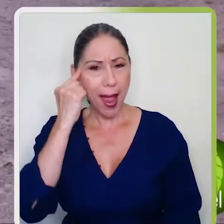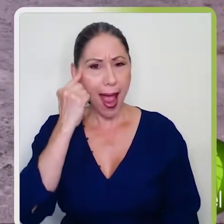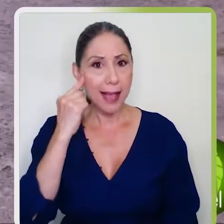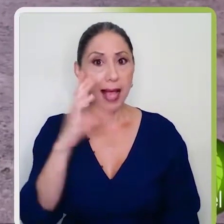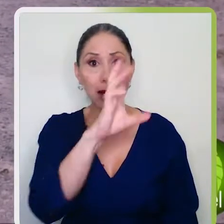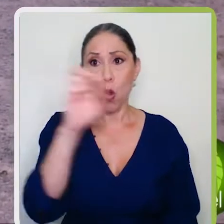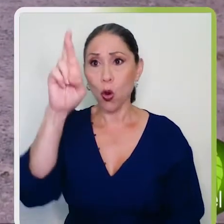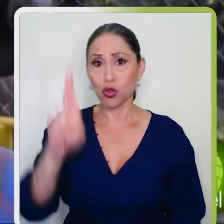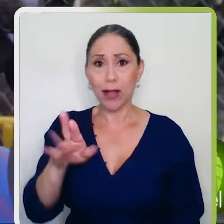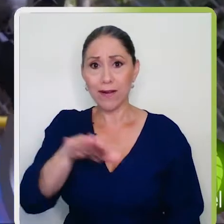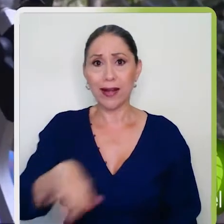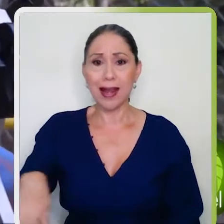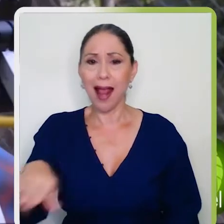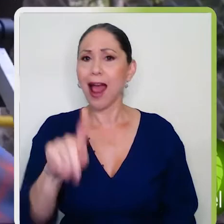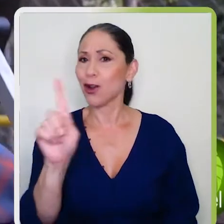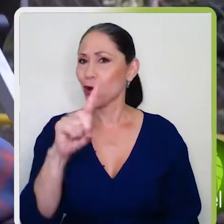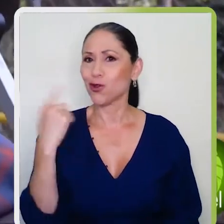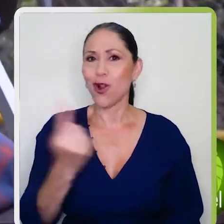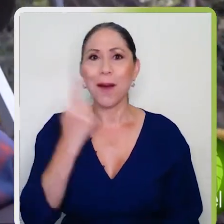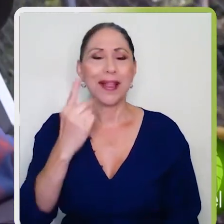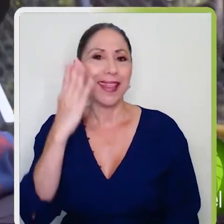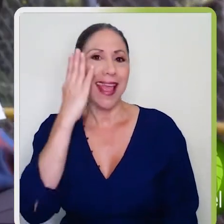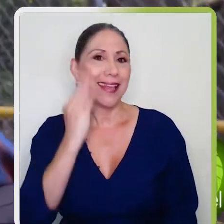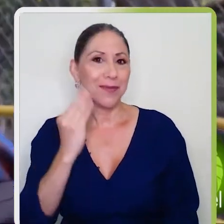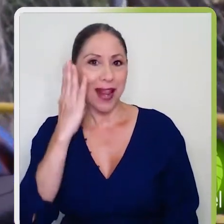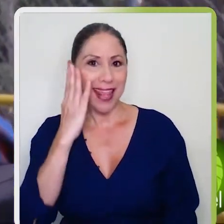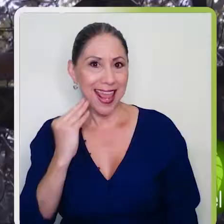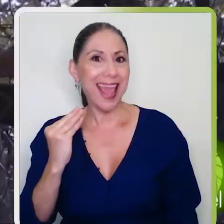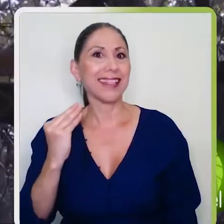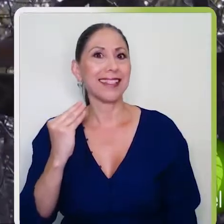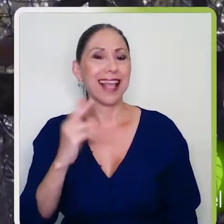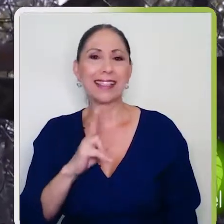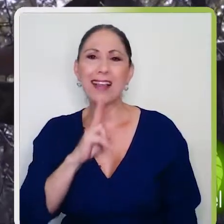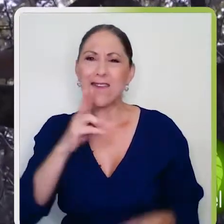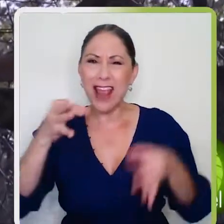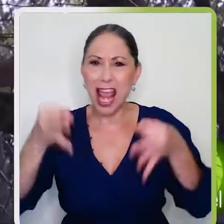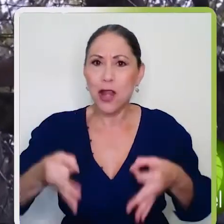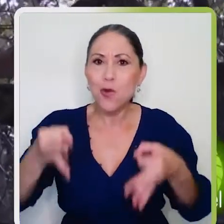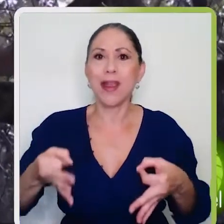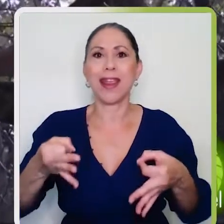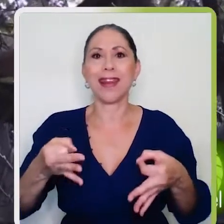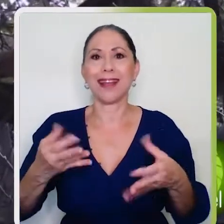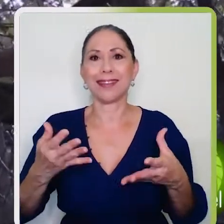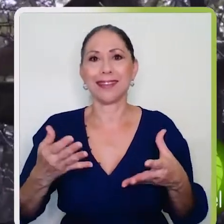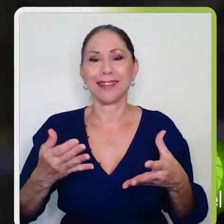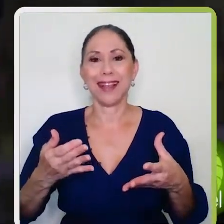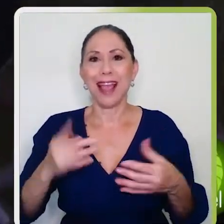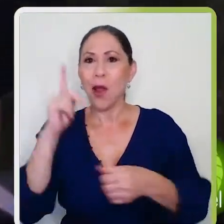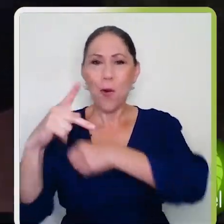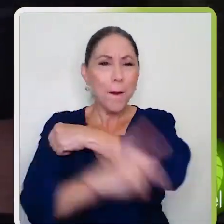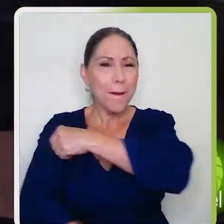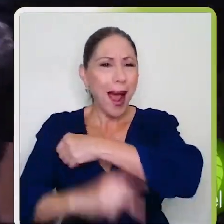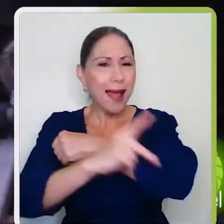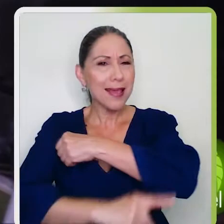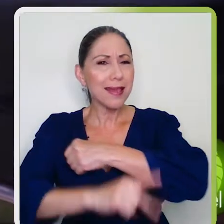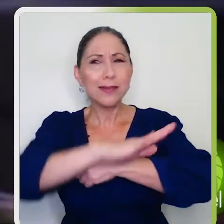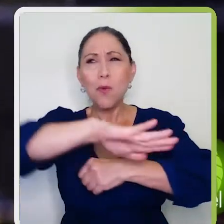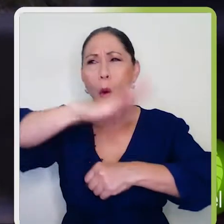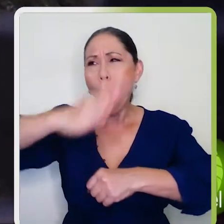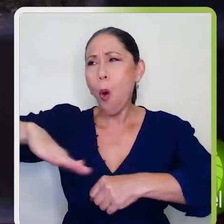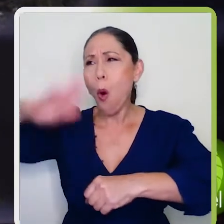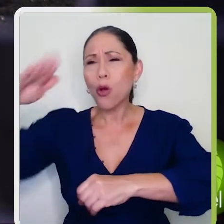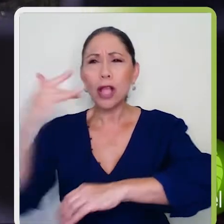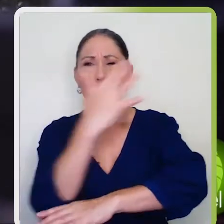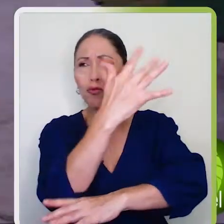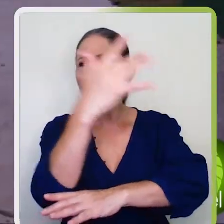Costa Rica no solo se pueden vivir experiencias genuinas en un país verde, en un país que